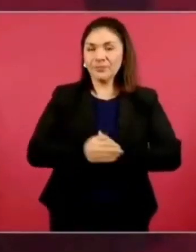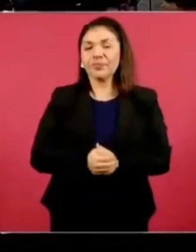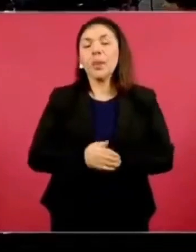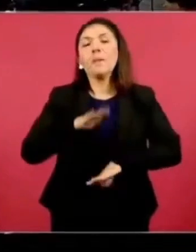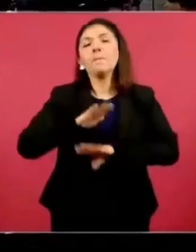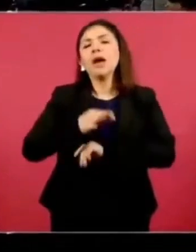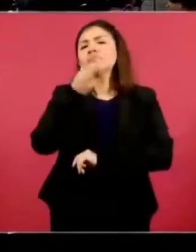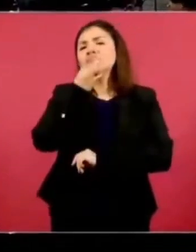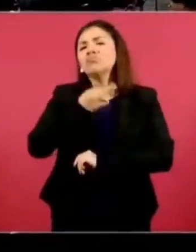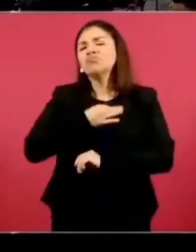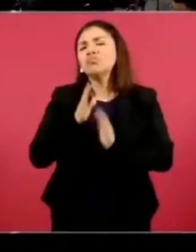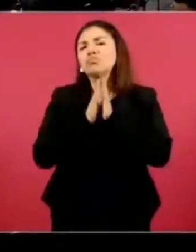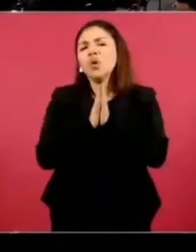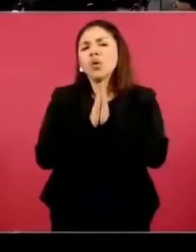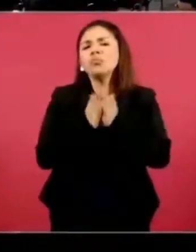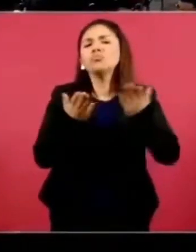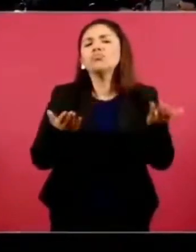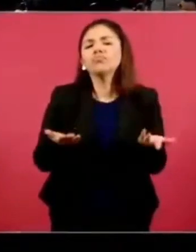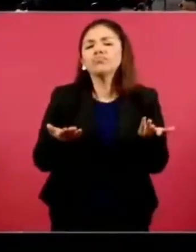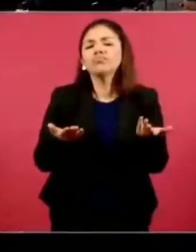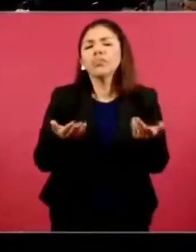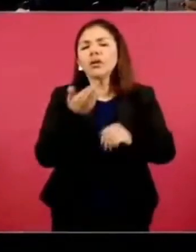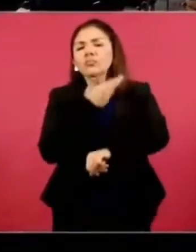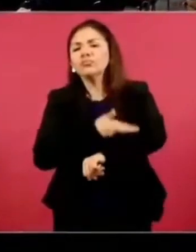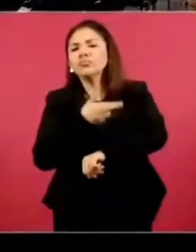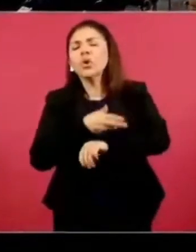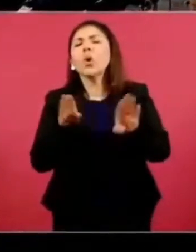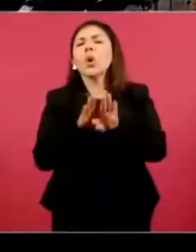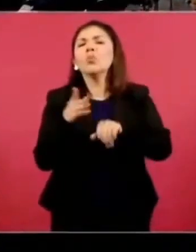informe cómo se dieron los